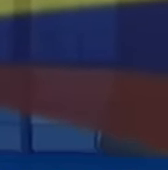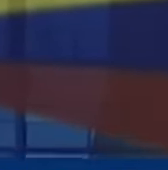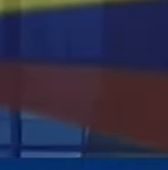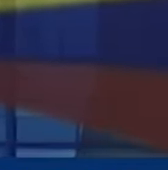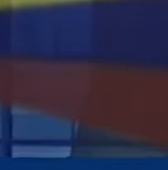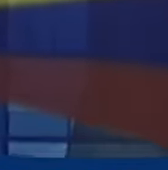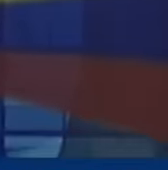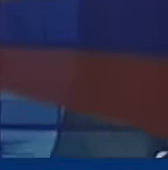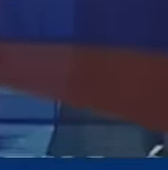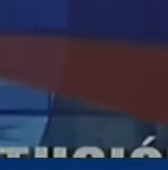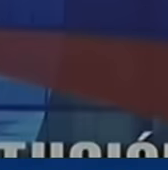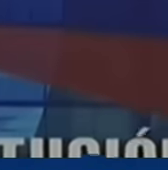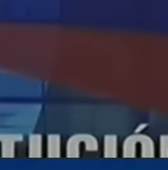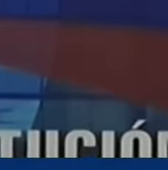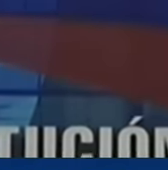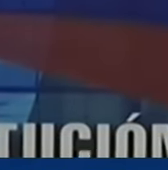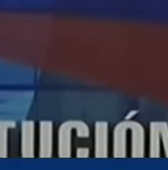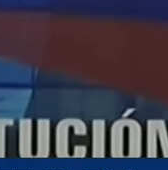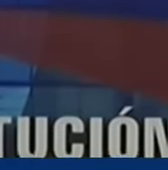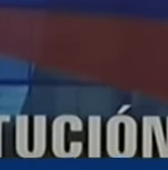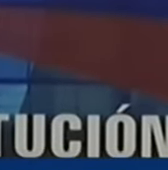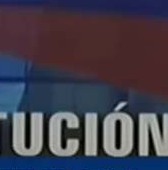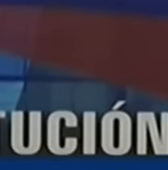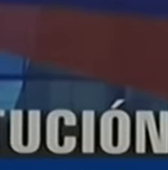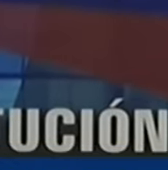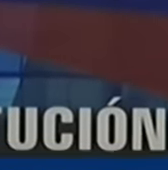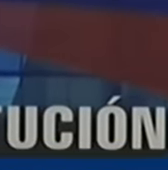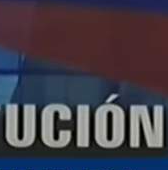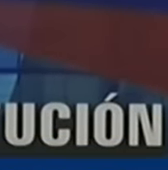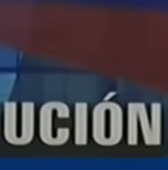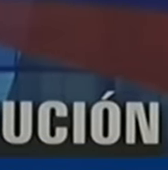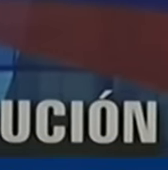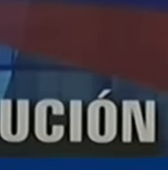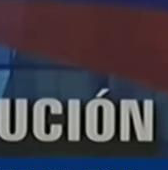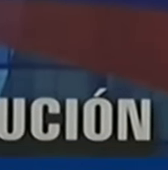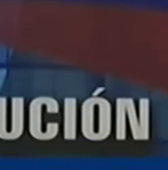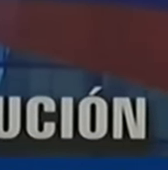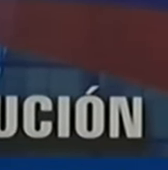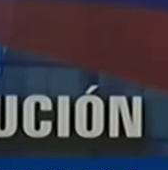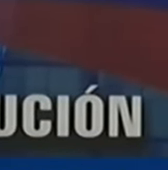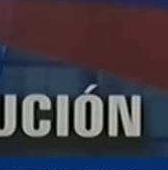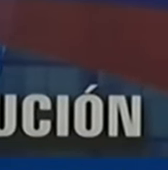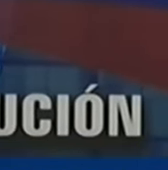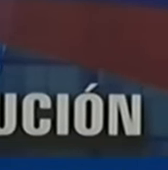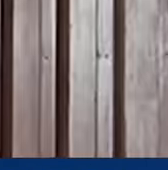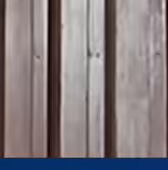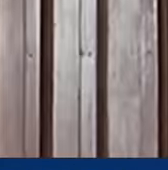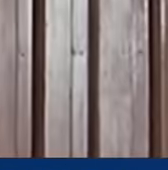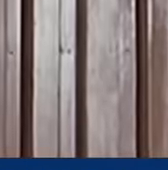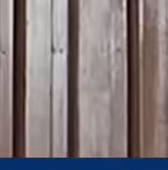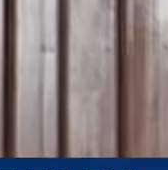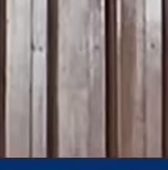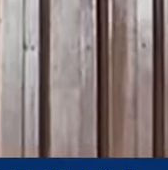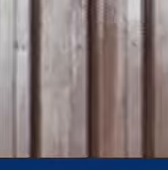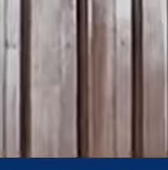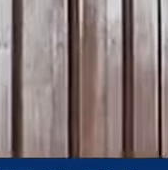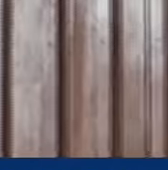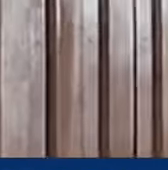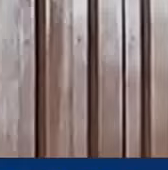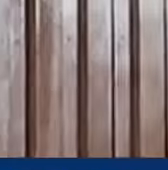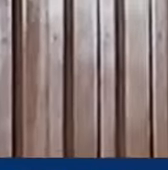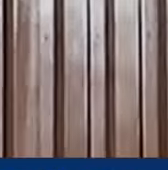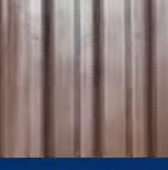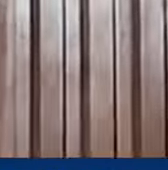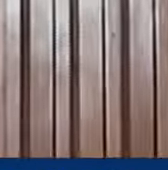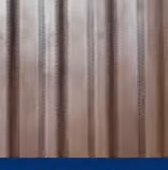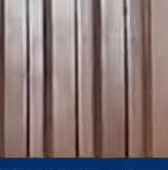la vicepresidenta ejecutiva de la República, la doctora Delcy Rodríguez, buscaba justamente retrasar esa totalización de resultados,